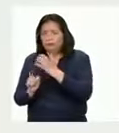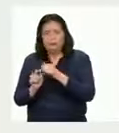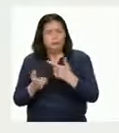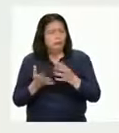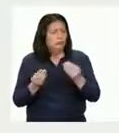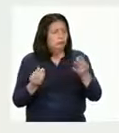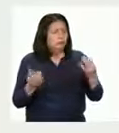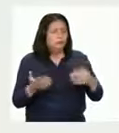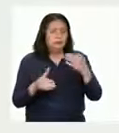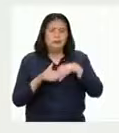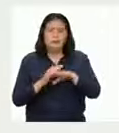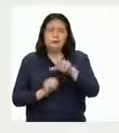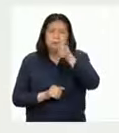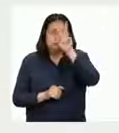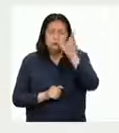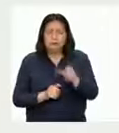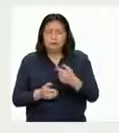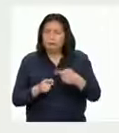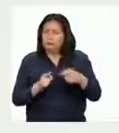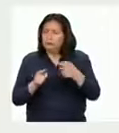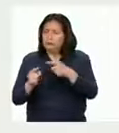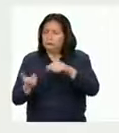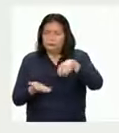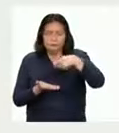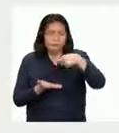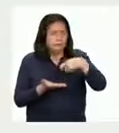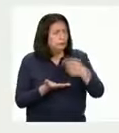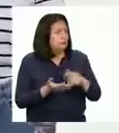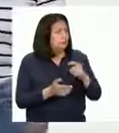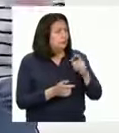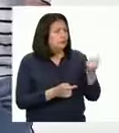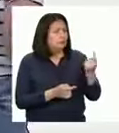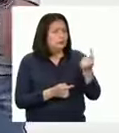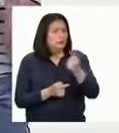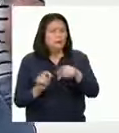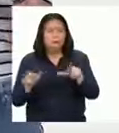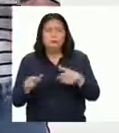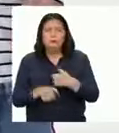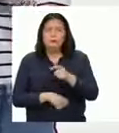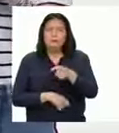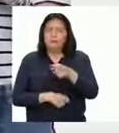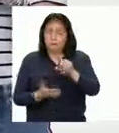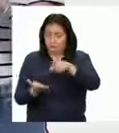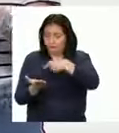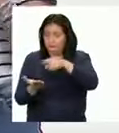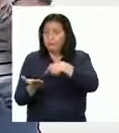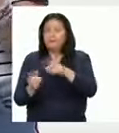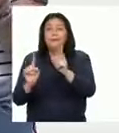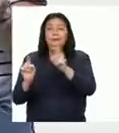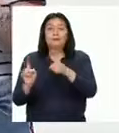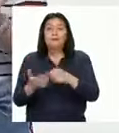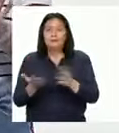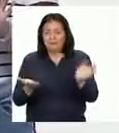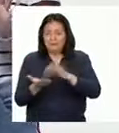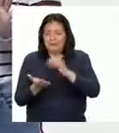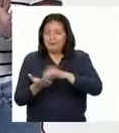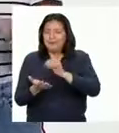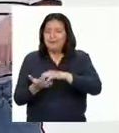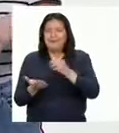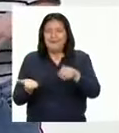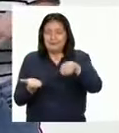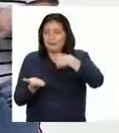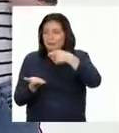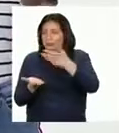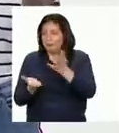territorio nacional, hay gran variedad de platos tradicionales en cada lugar. Aquí Julia nos ha enviado algunas preguntas para averiguar más sobre cada